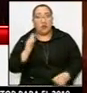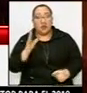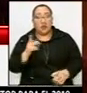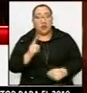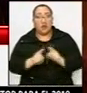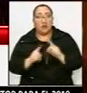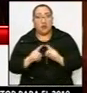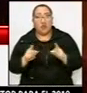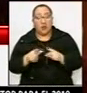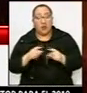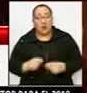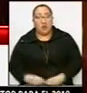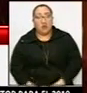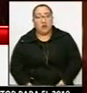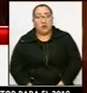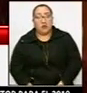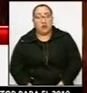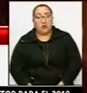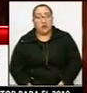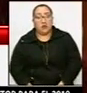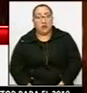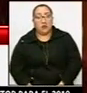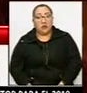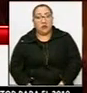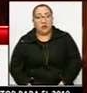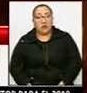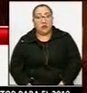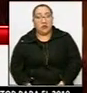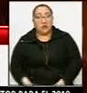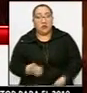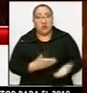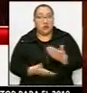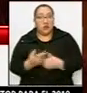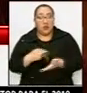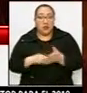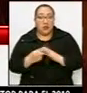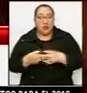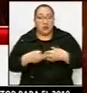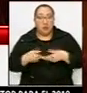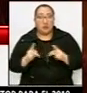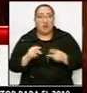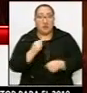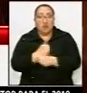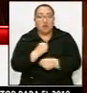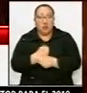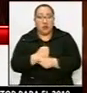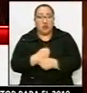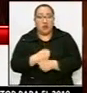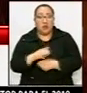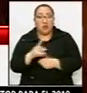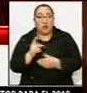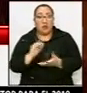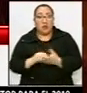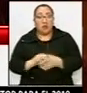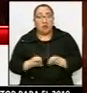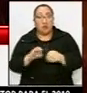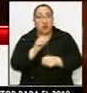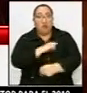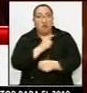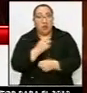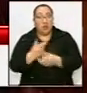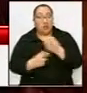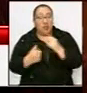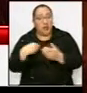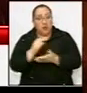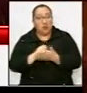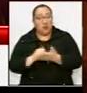hectáreas con servicios que permitan una mayor o el ejercicio o la ejecutoria de una mayor potencialidad como la que